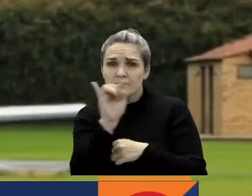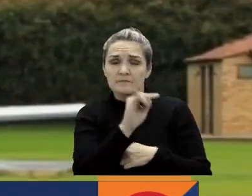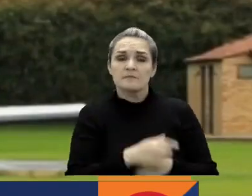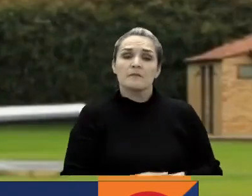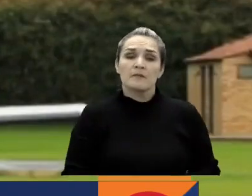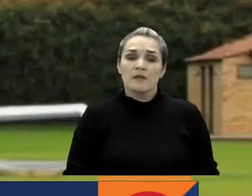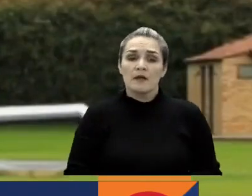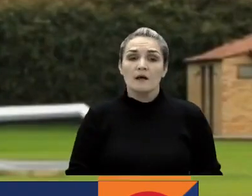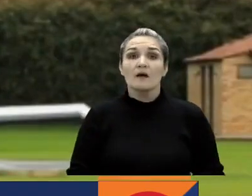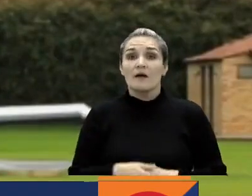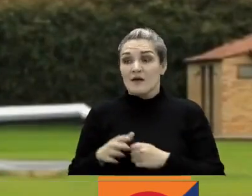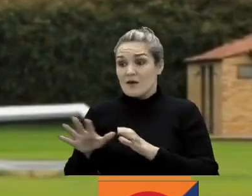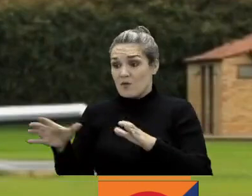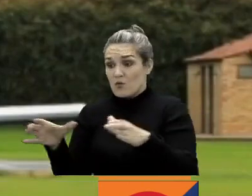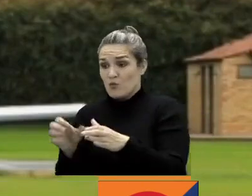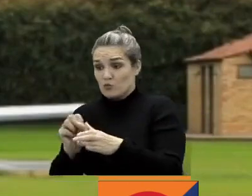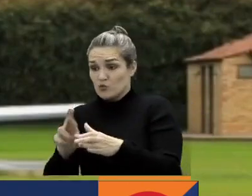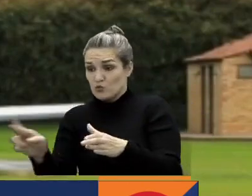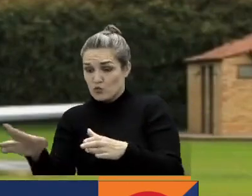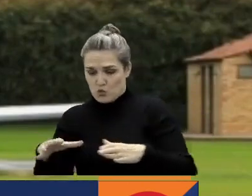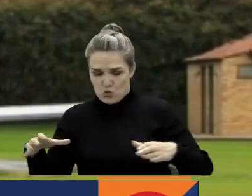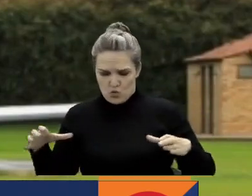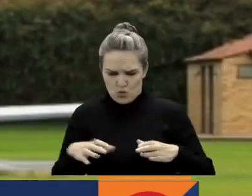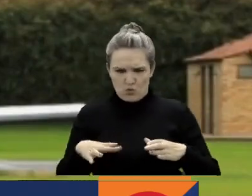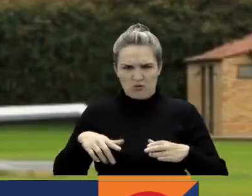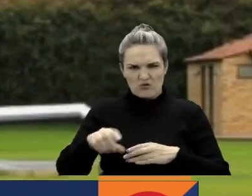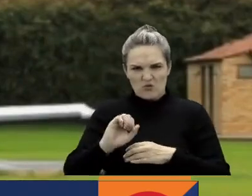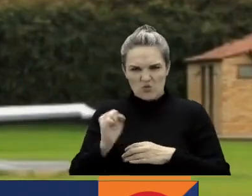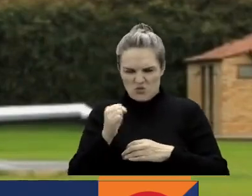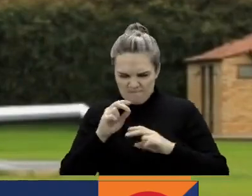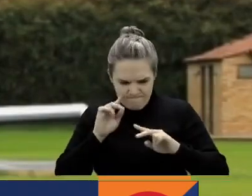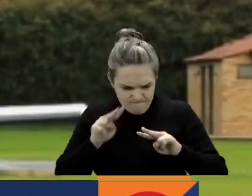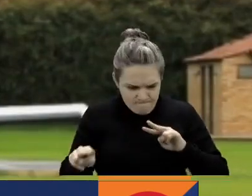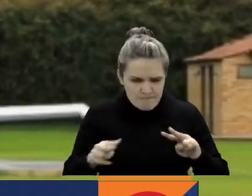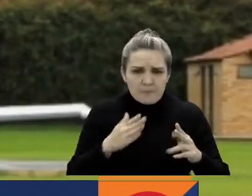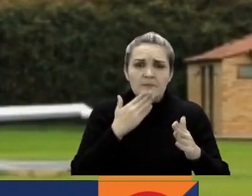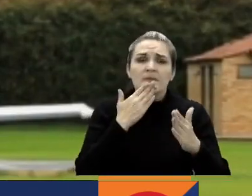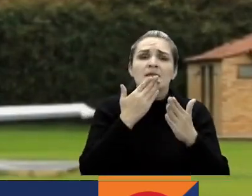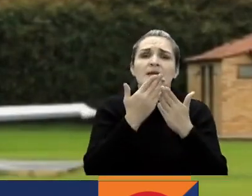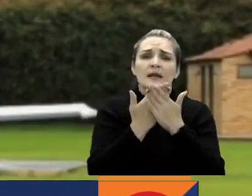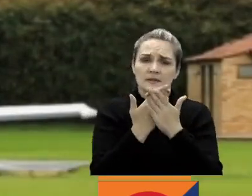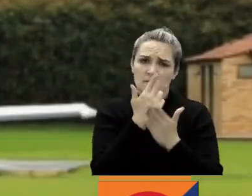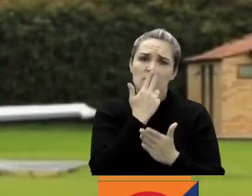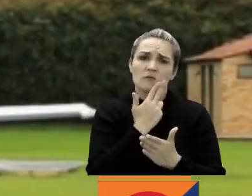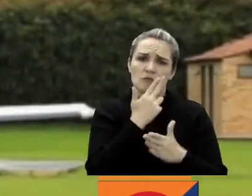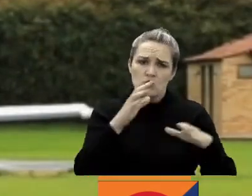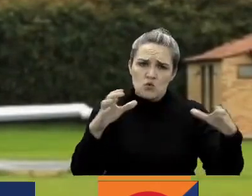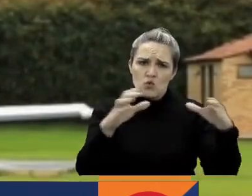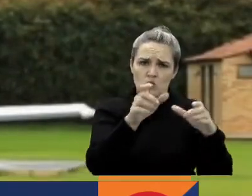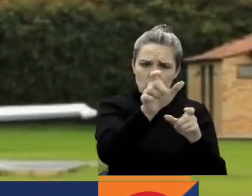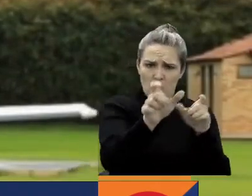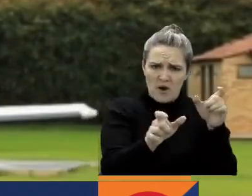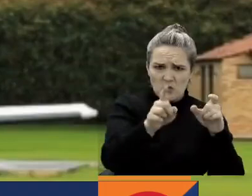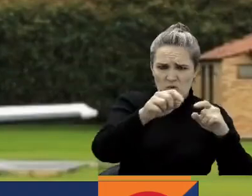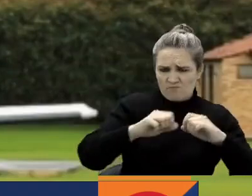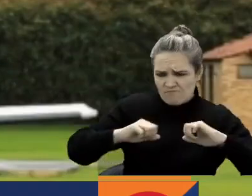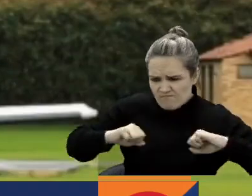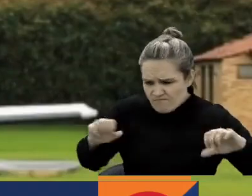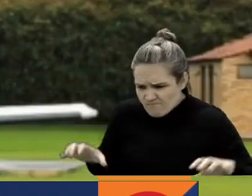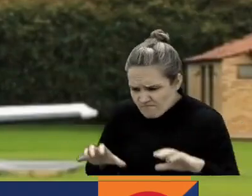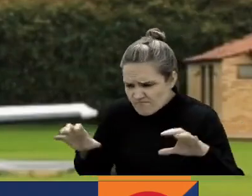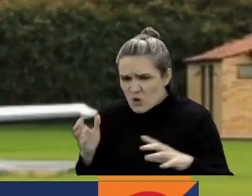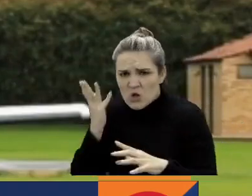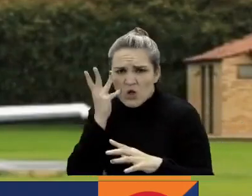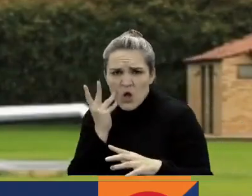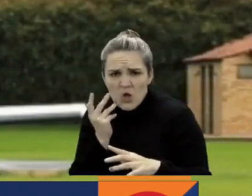en el pabellón extraditables y en toda la estructura. Entonces agradecemos el gran compromiso y la voluntad que día a día los funcionarios de